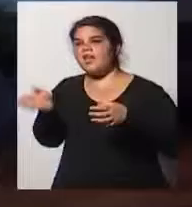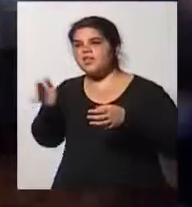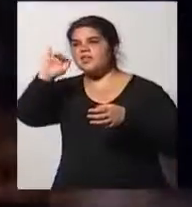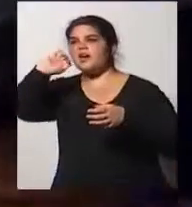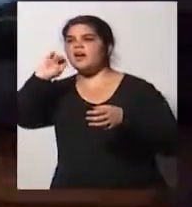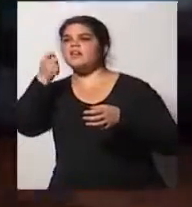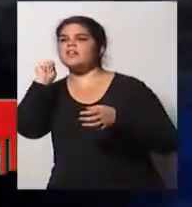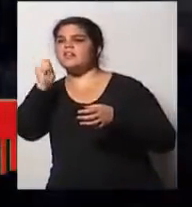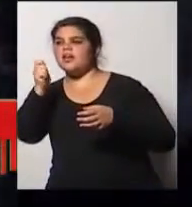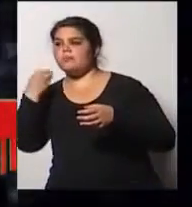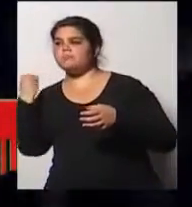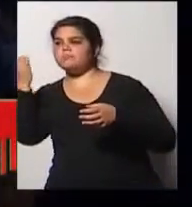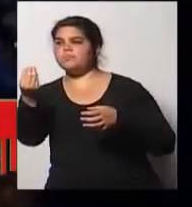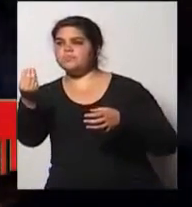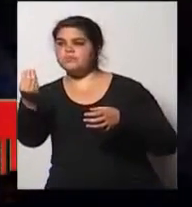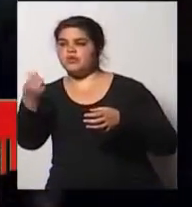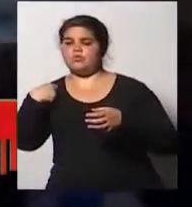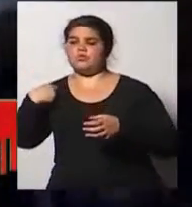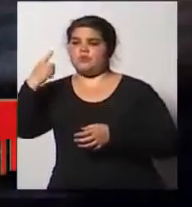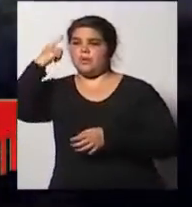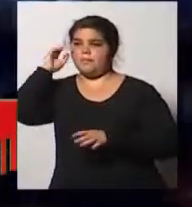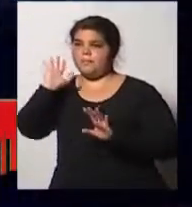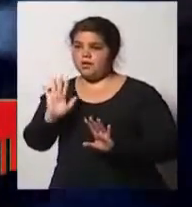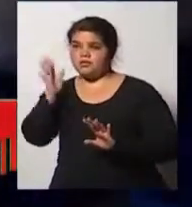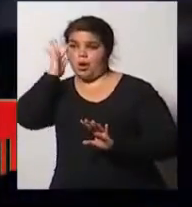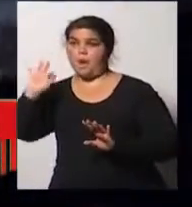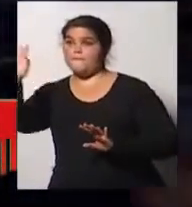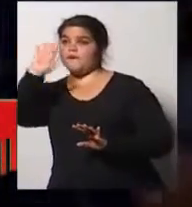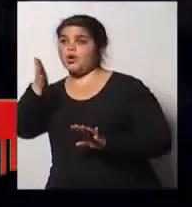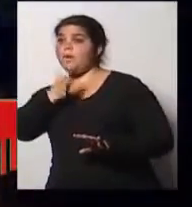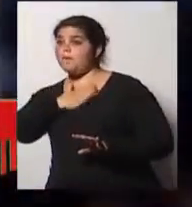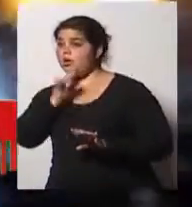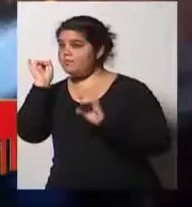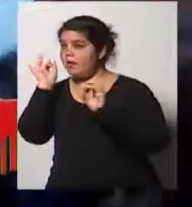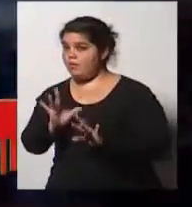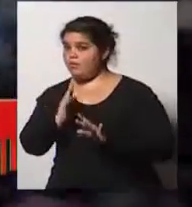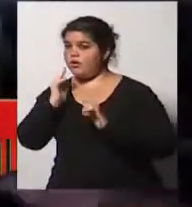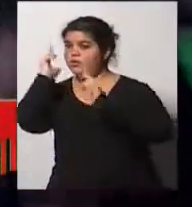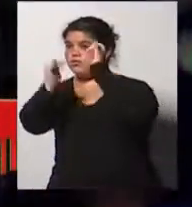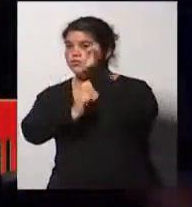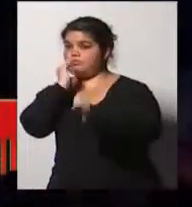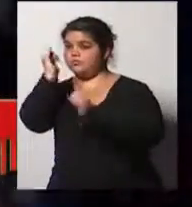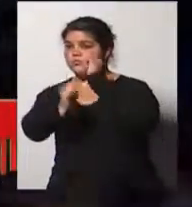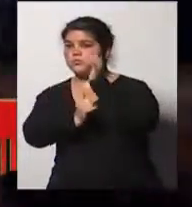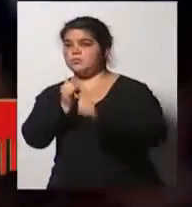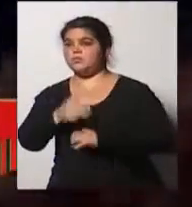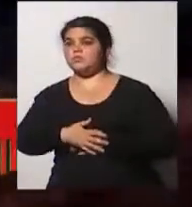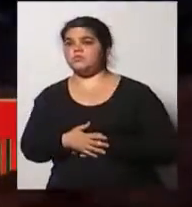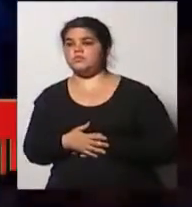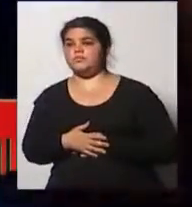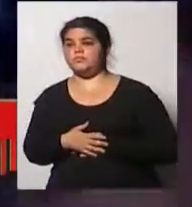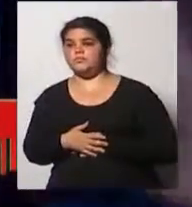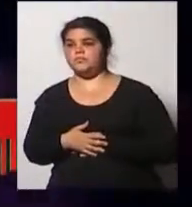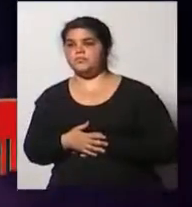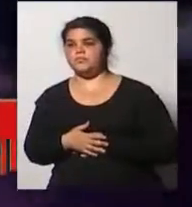Yo particularmente creo, y esto es una opinión estrictamente personal, que desde el punto de vista, digamos,